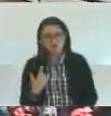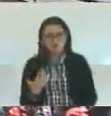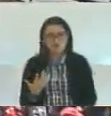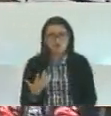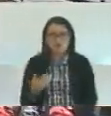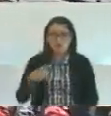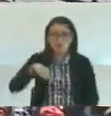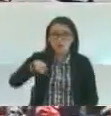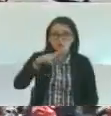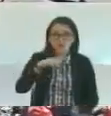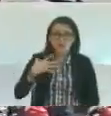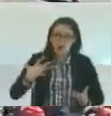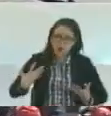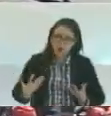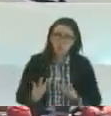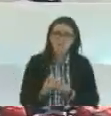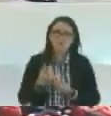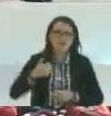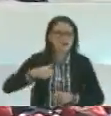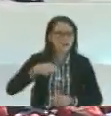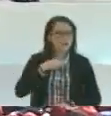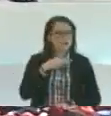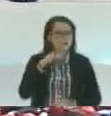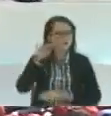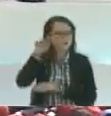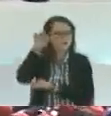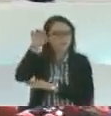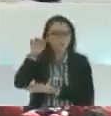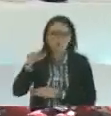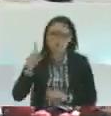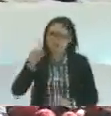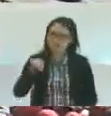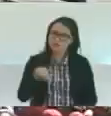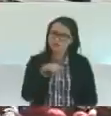¿Ustedes me van a acompañar en esta gran misión de futuro?